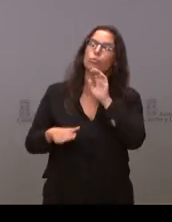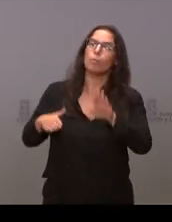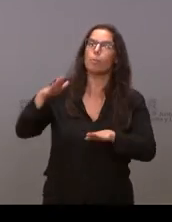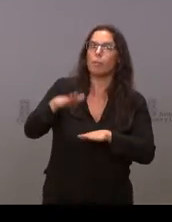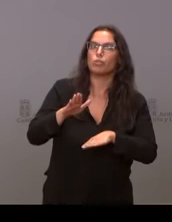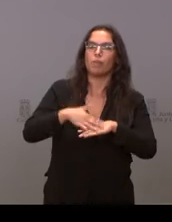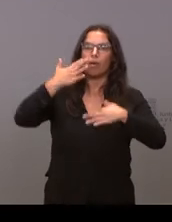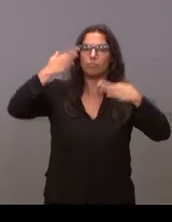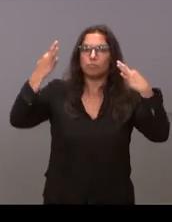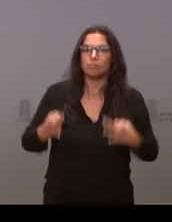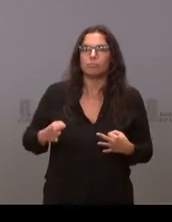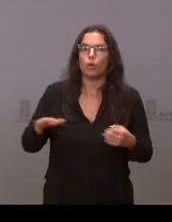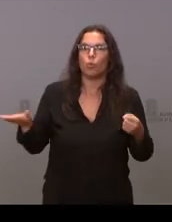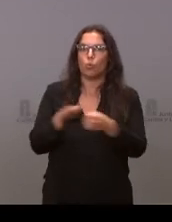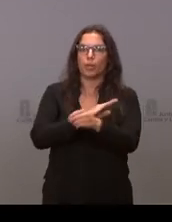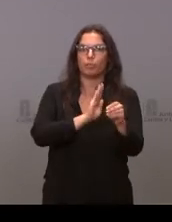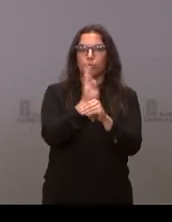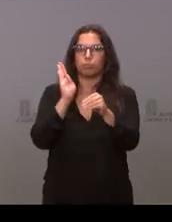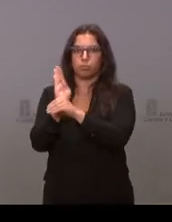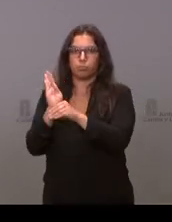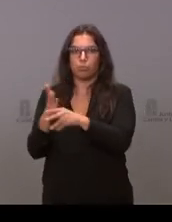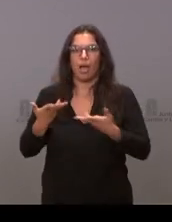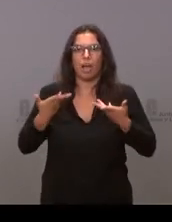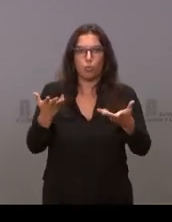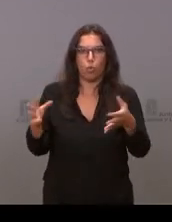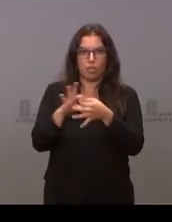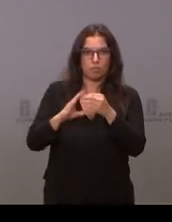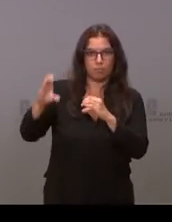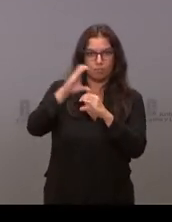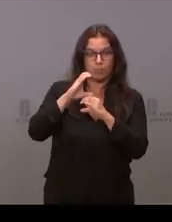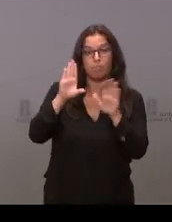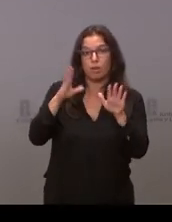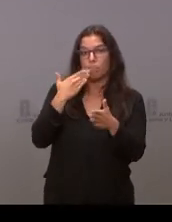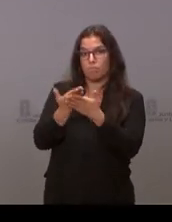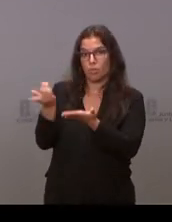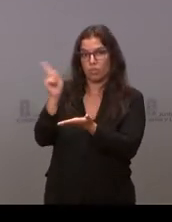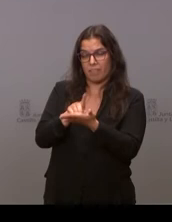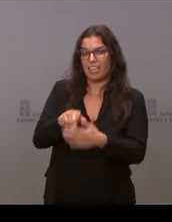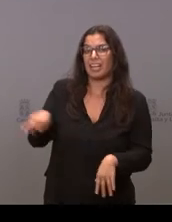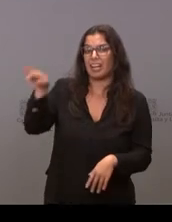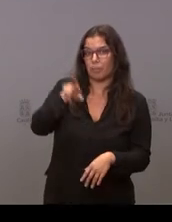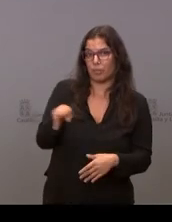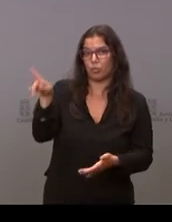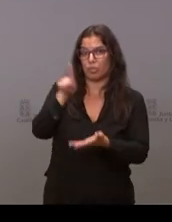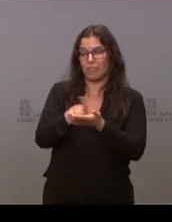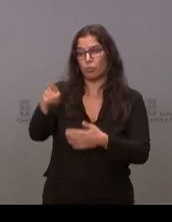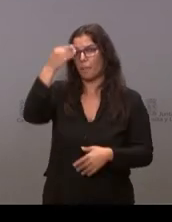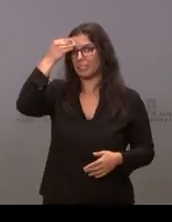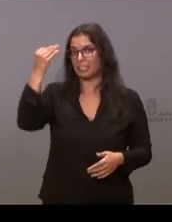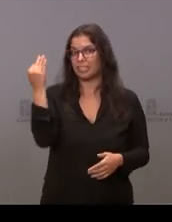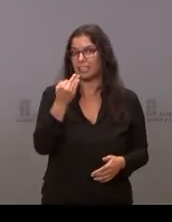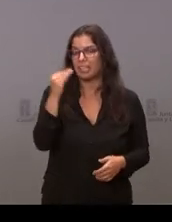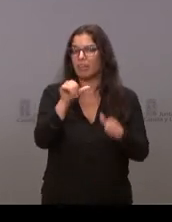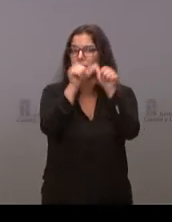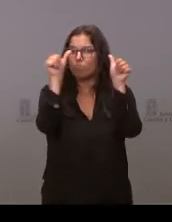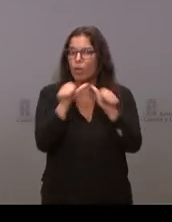la financiación de estas ayudas asociadas. Pero te vuelvo a pedir, vuelvo a insistir, que tengas en cuenta el